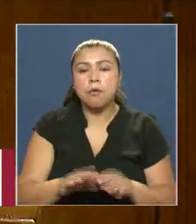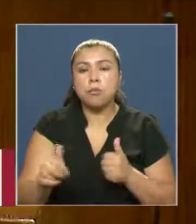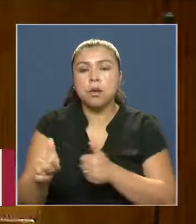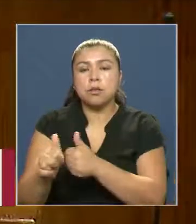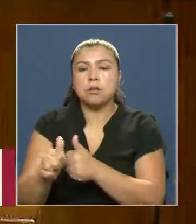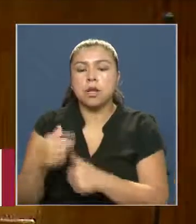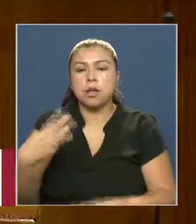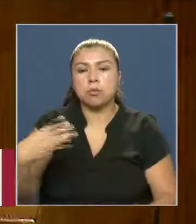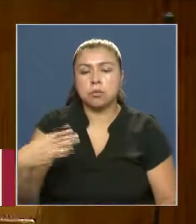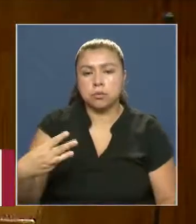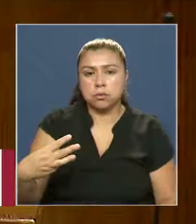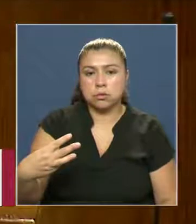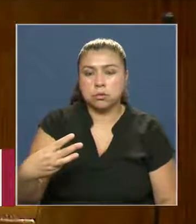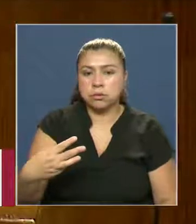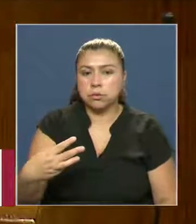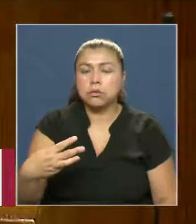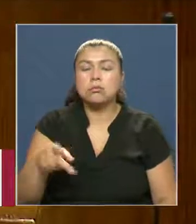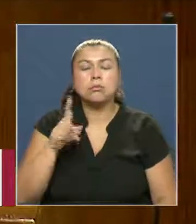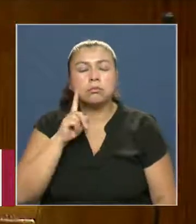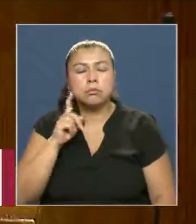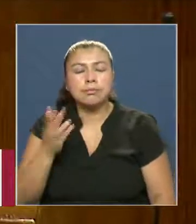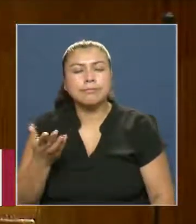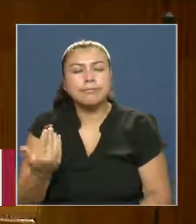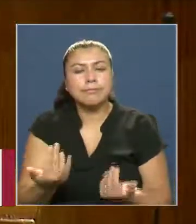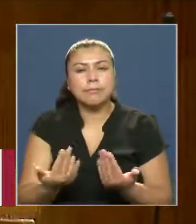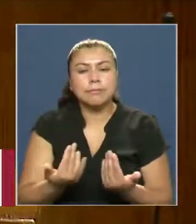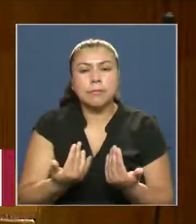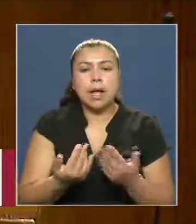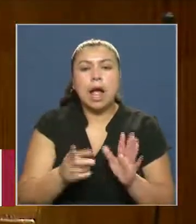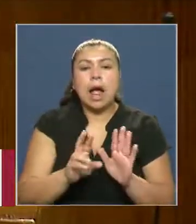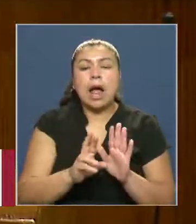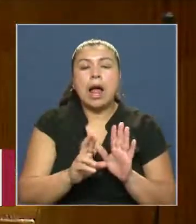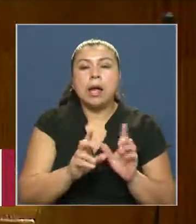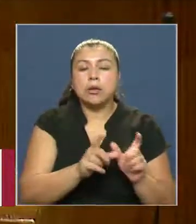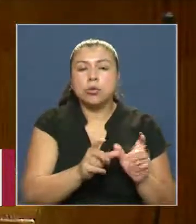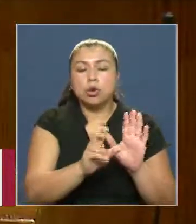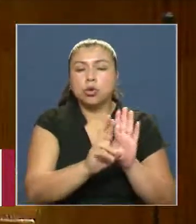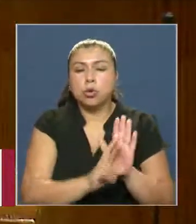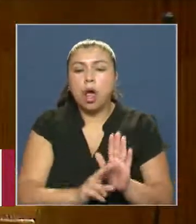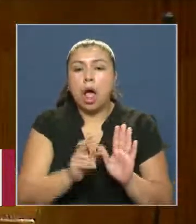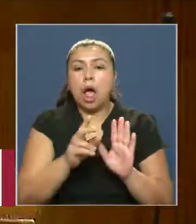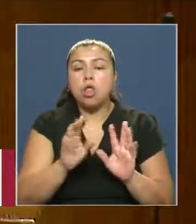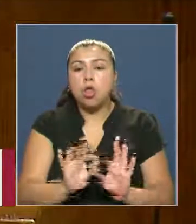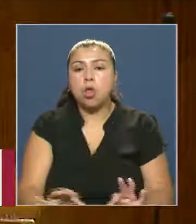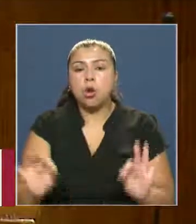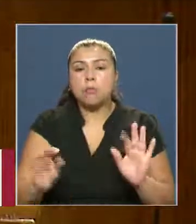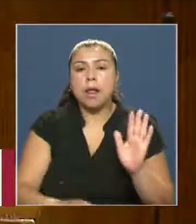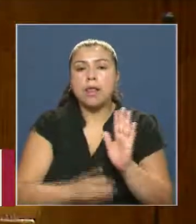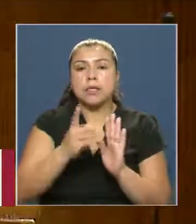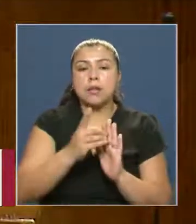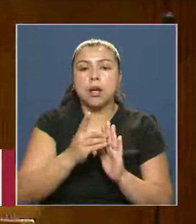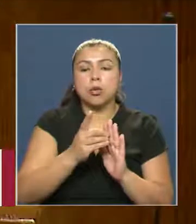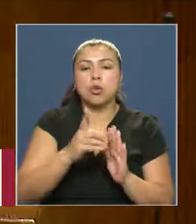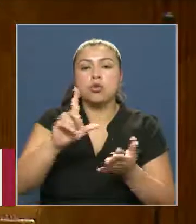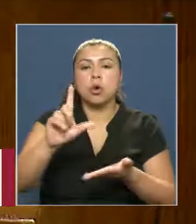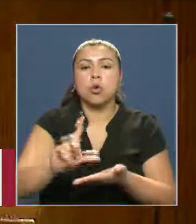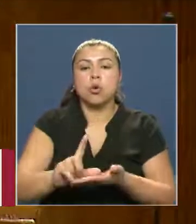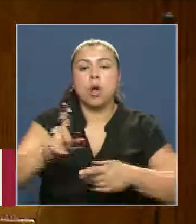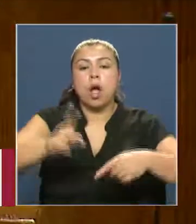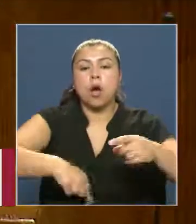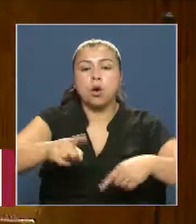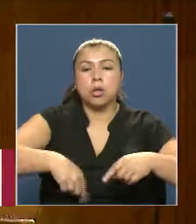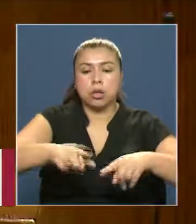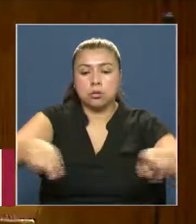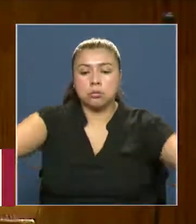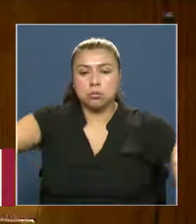de la municipalidad respectiva se consideren necesarios de regularizar con el objeto de normalizar el desarrollo de esa área o territorio